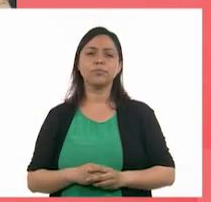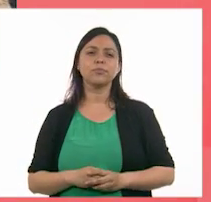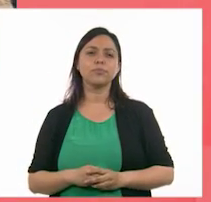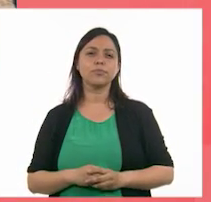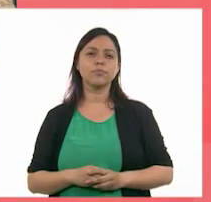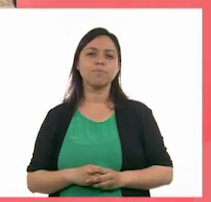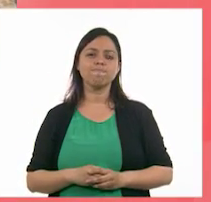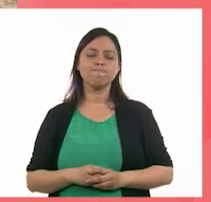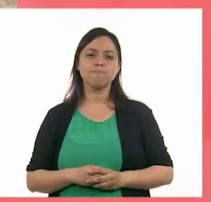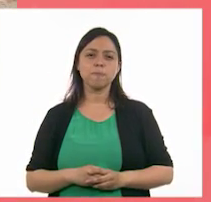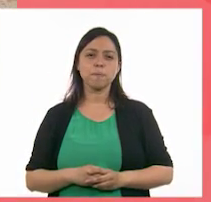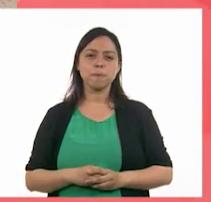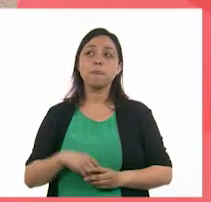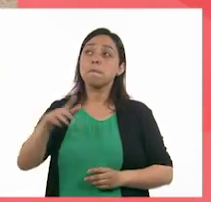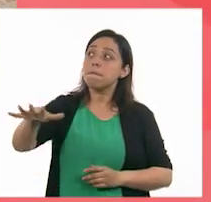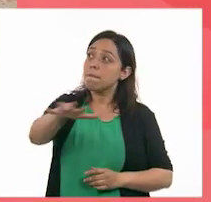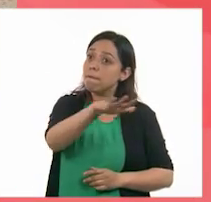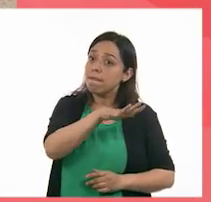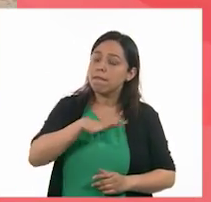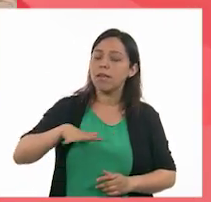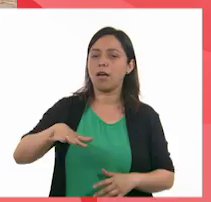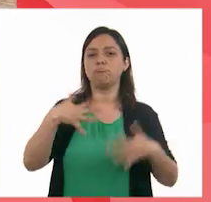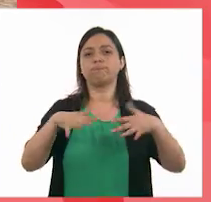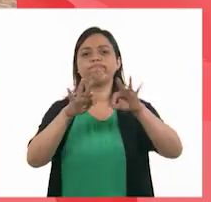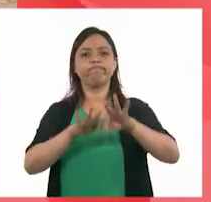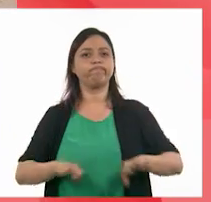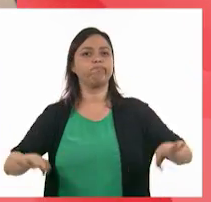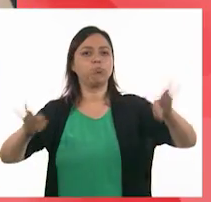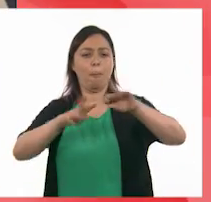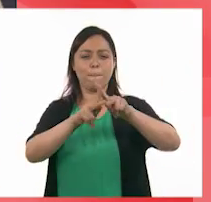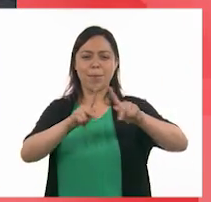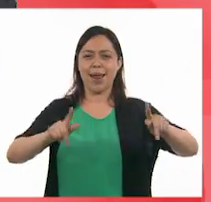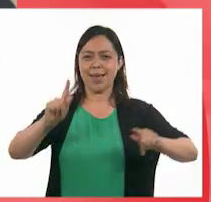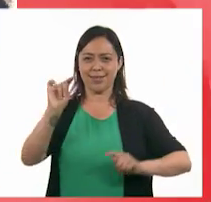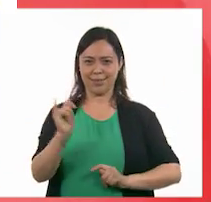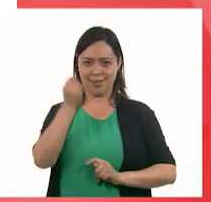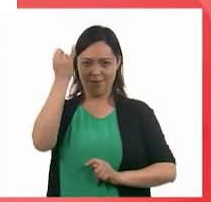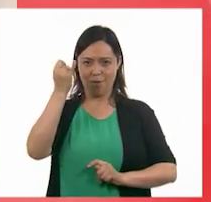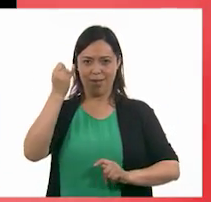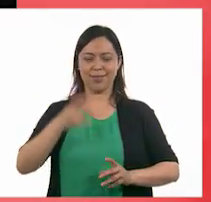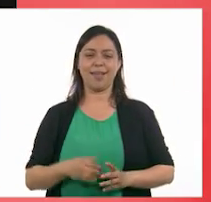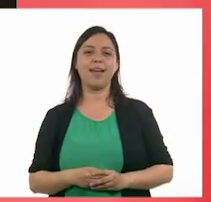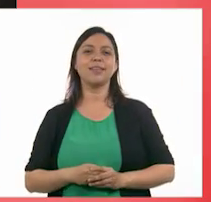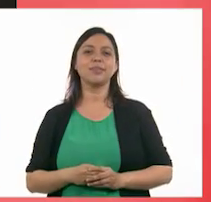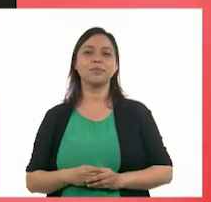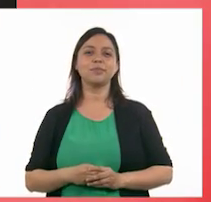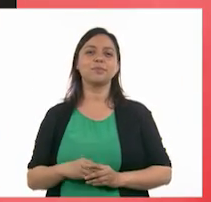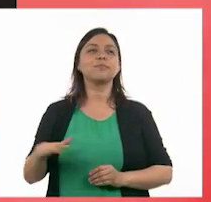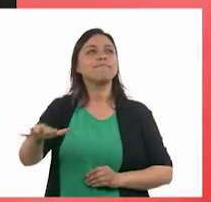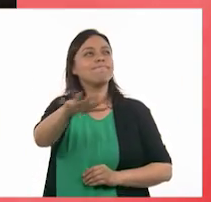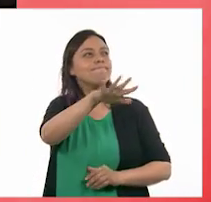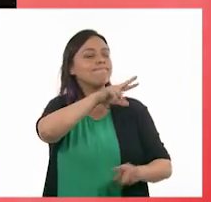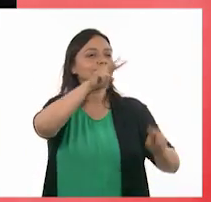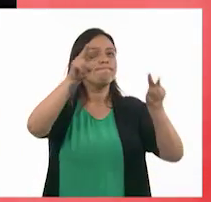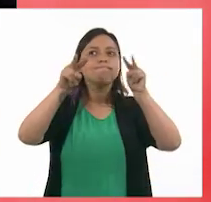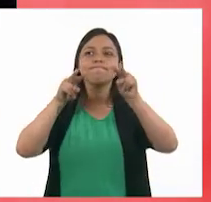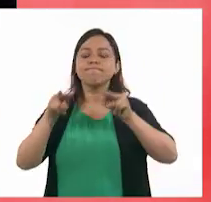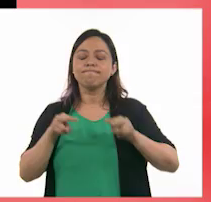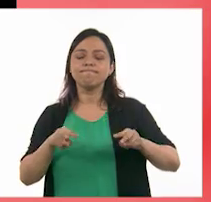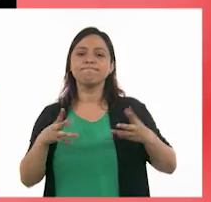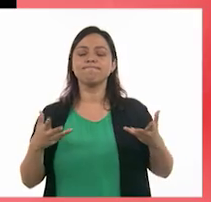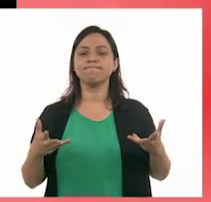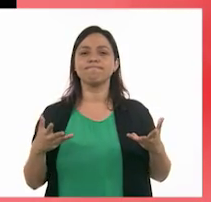Definitivamente estamos en un lugar emblemático aquí en Playas de Tijuana, donde podemos ver a